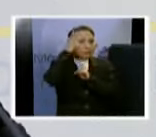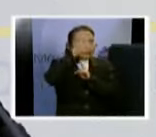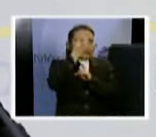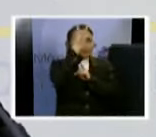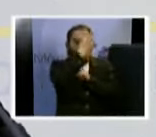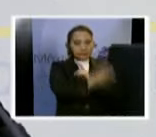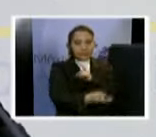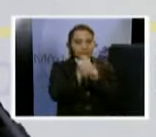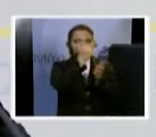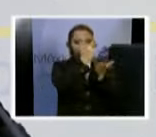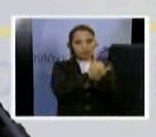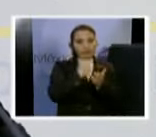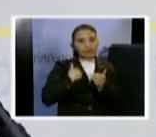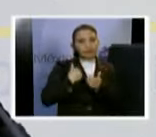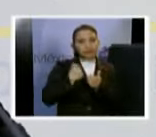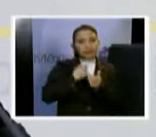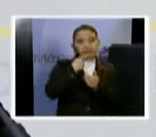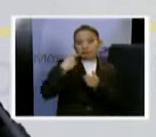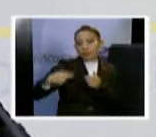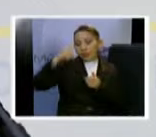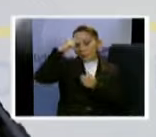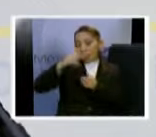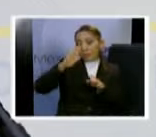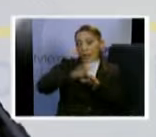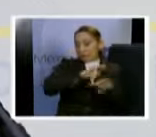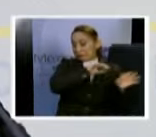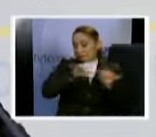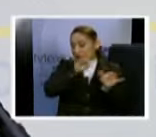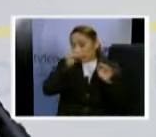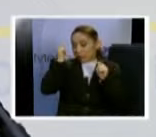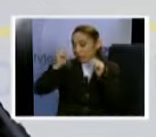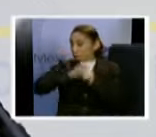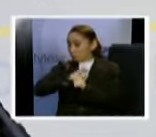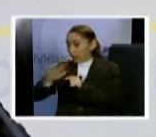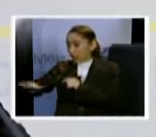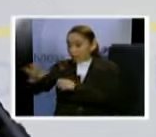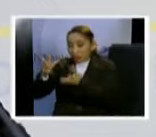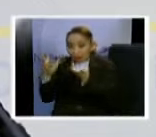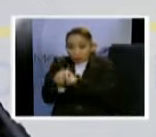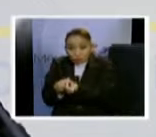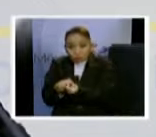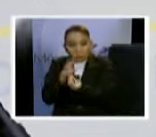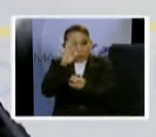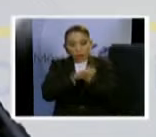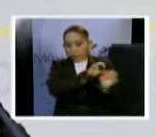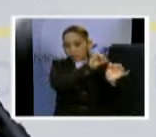3 ciudades canadienses que envían a México más turistas que toda España junta.